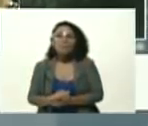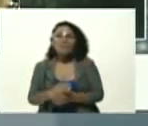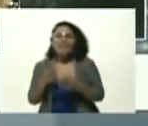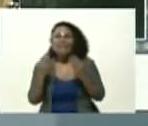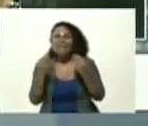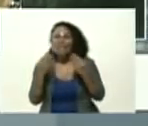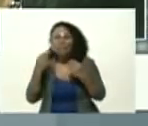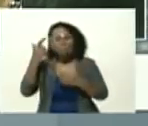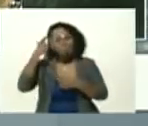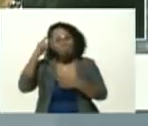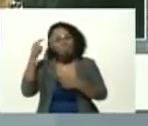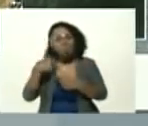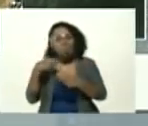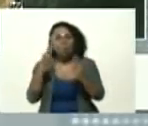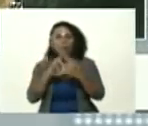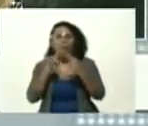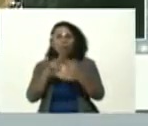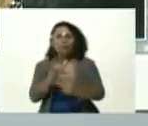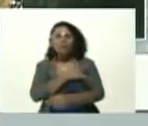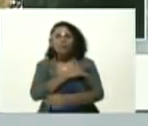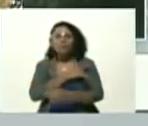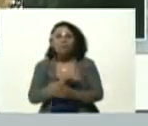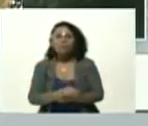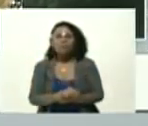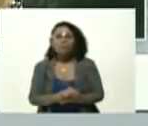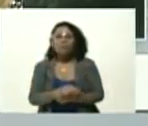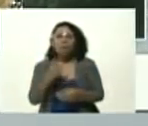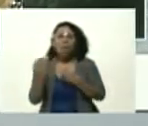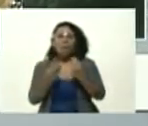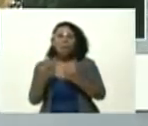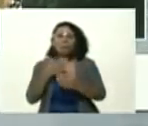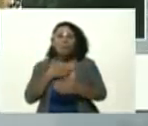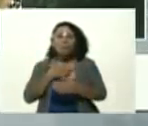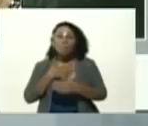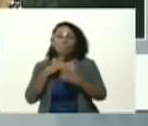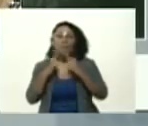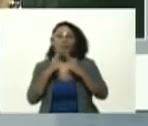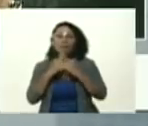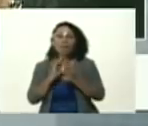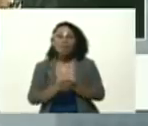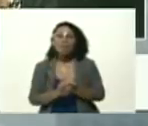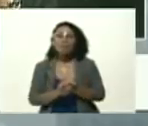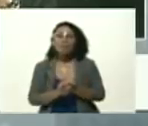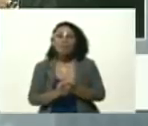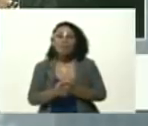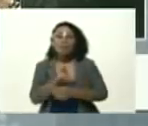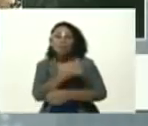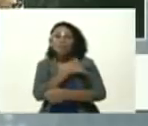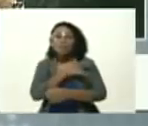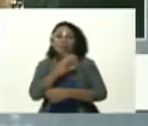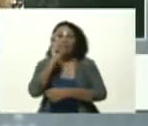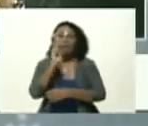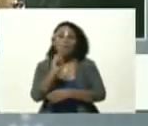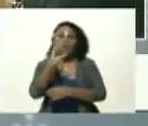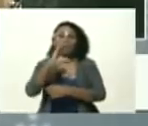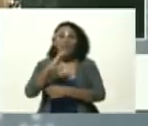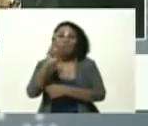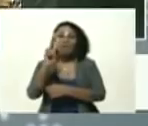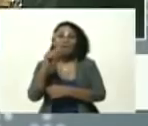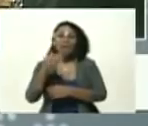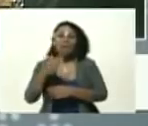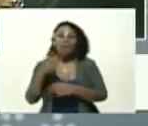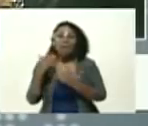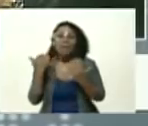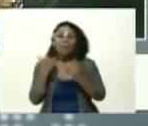Tantos recuerdos. Conozco la universidad como conozco mi casa. La Universidad Central de Venezuela es una cuna para